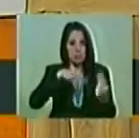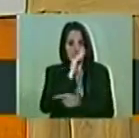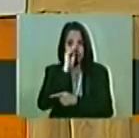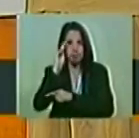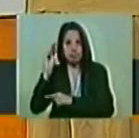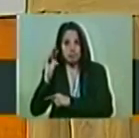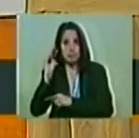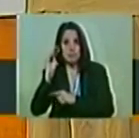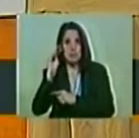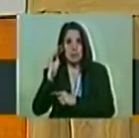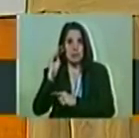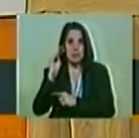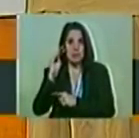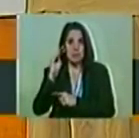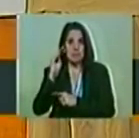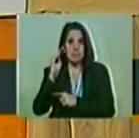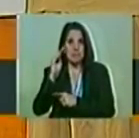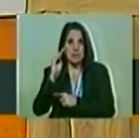de